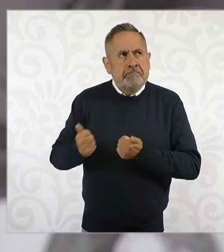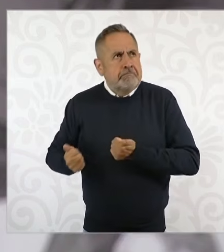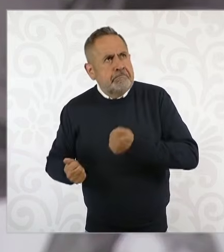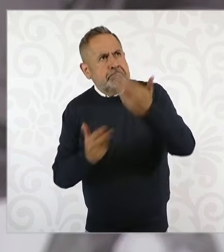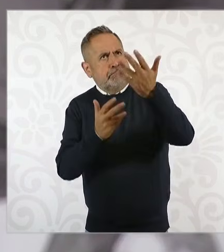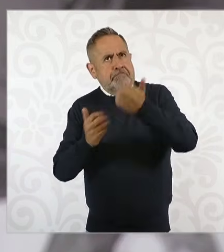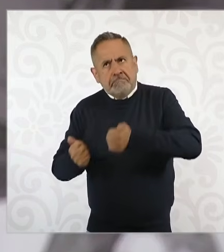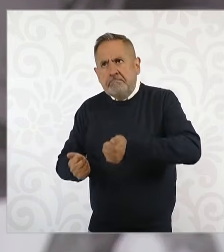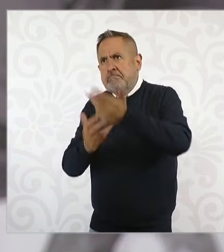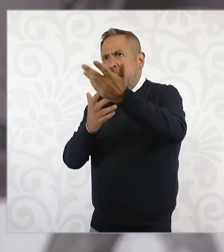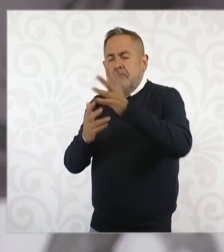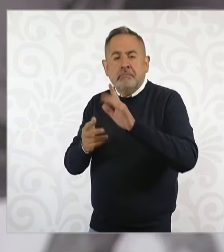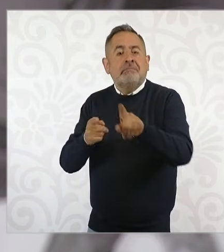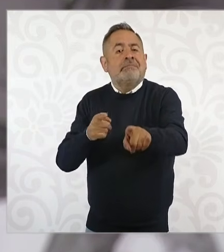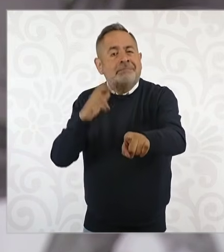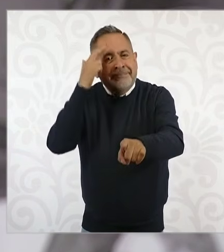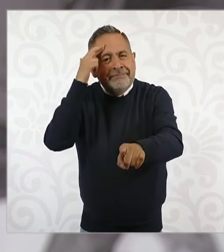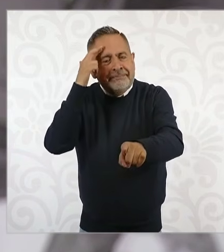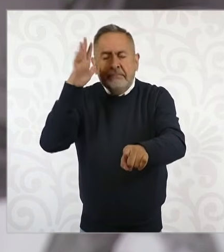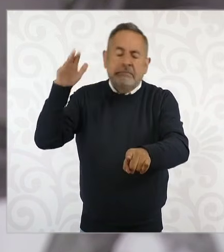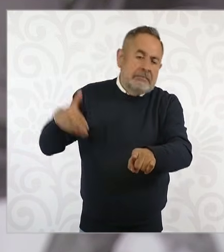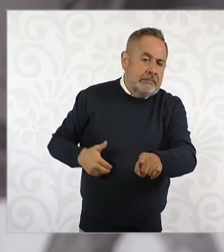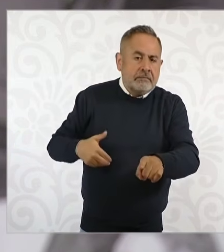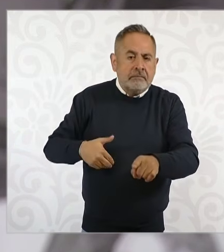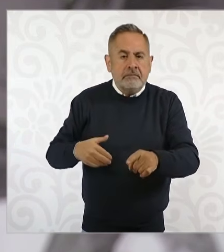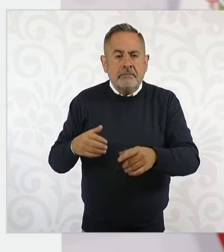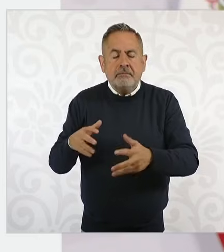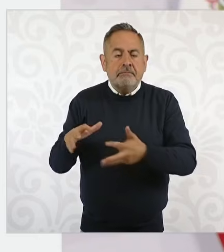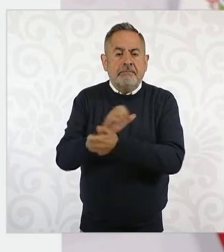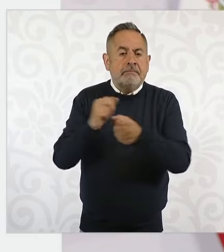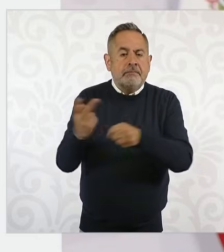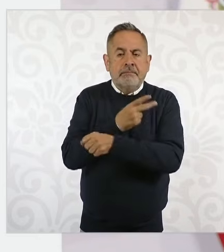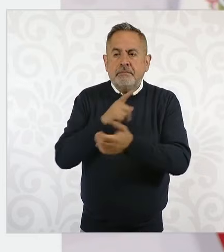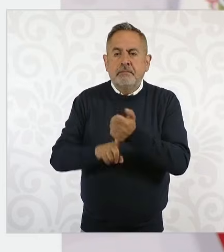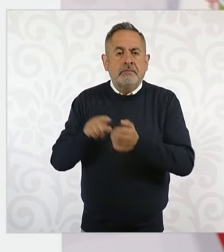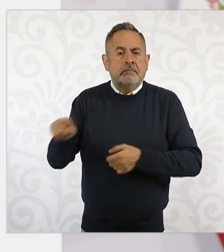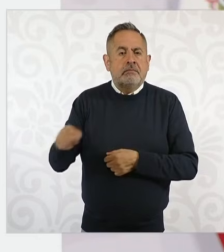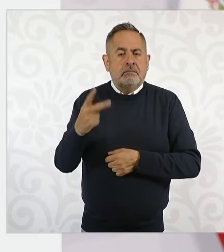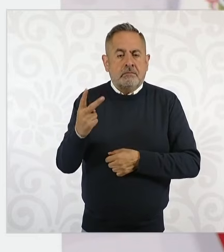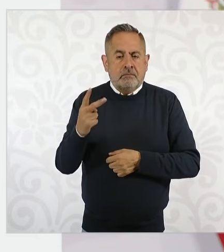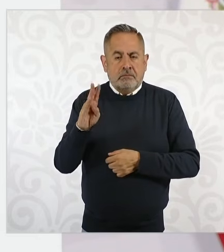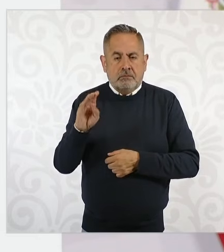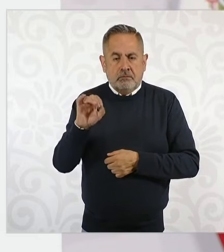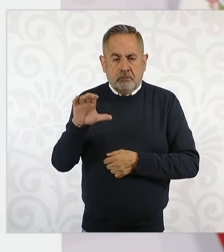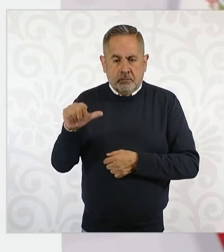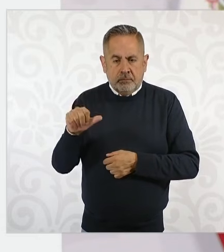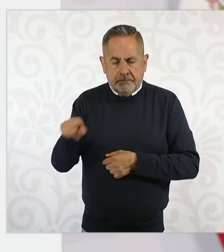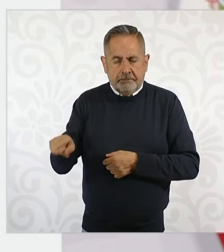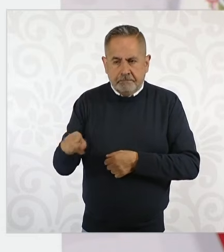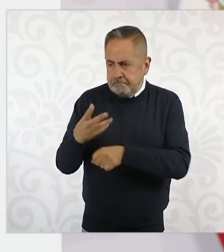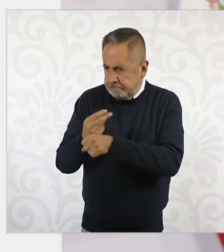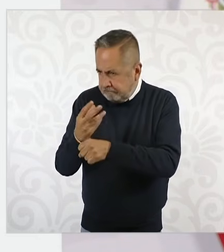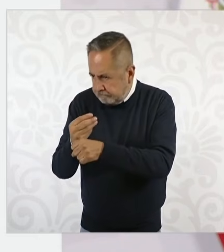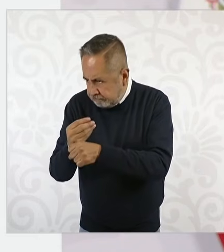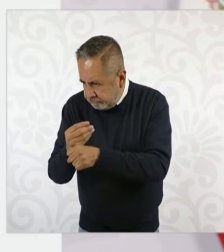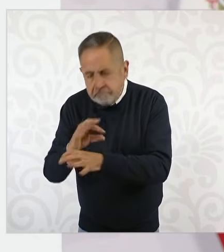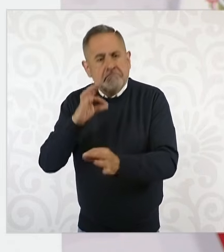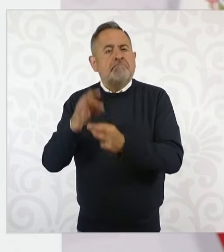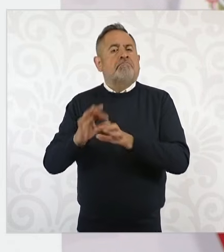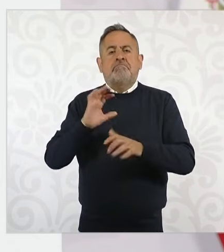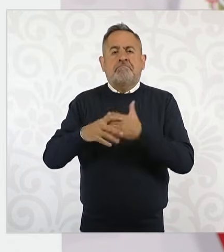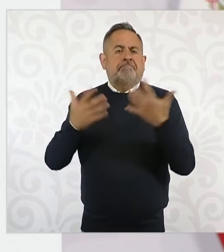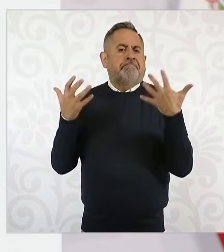por el accidente que hubo en la refinería Dos Bocas, que ya está resuelto y ya está aumentando su